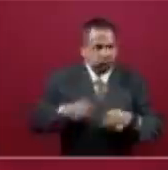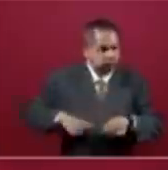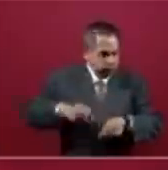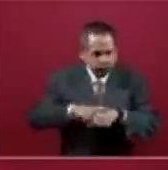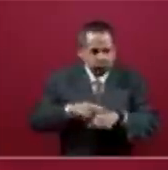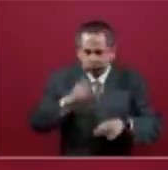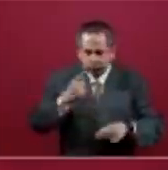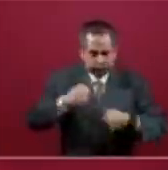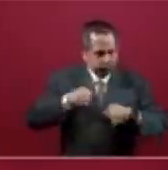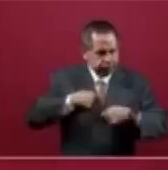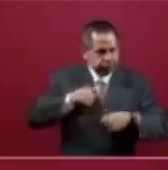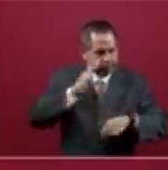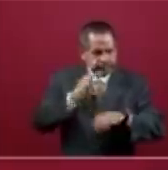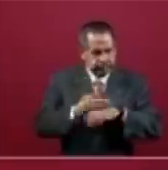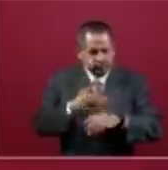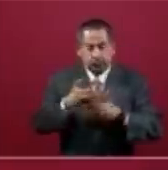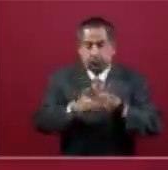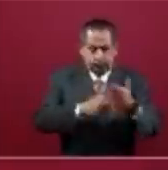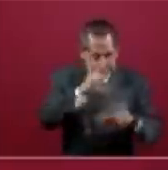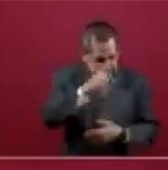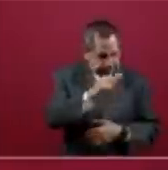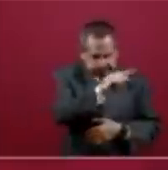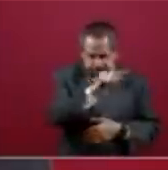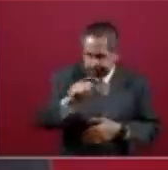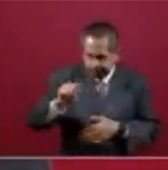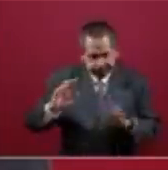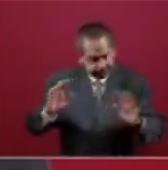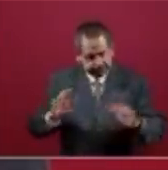gobernadores, con todo respeto,